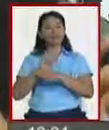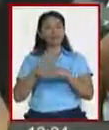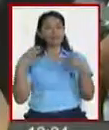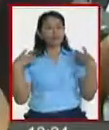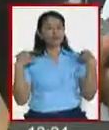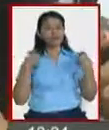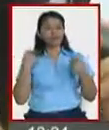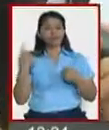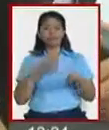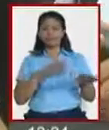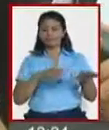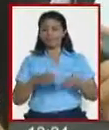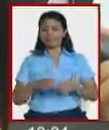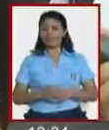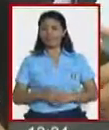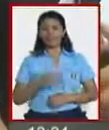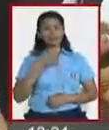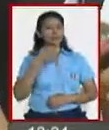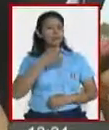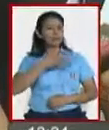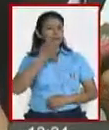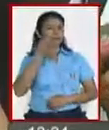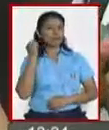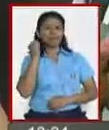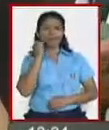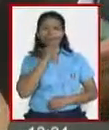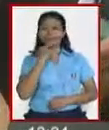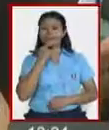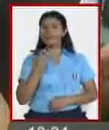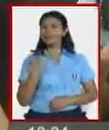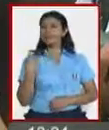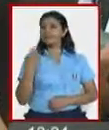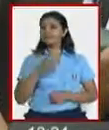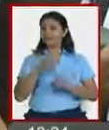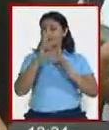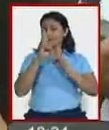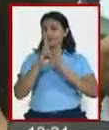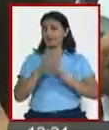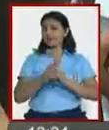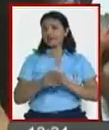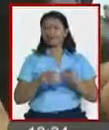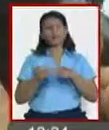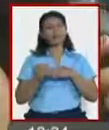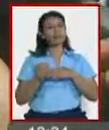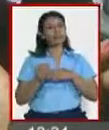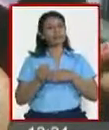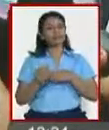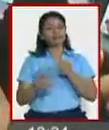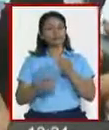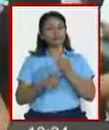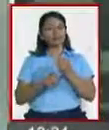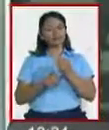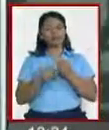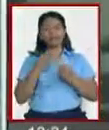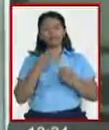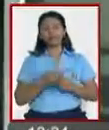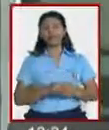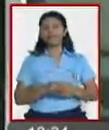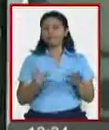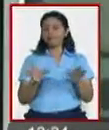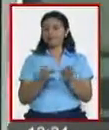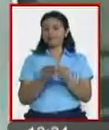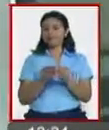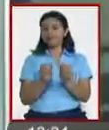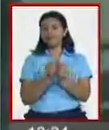Salud, siempre ha actuado de manera caprichosa y nosotros hemos sido siempre honestos como dirigentes cuando hemos tenido reuniones con el